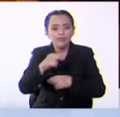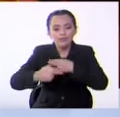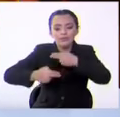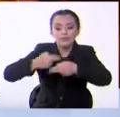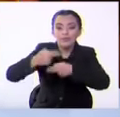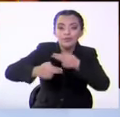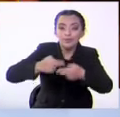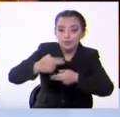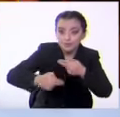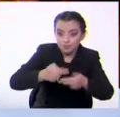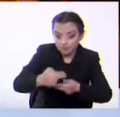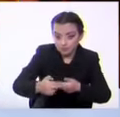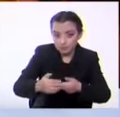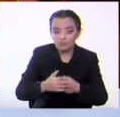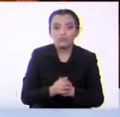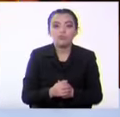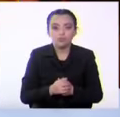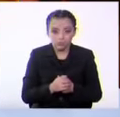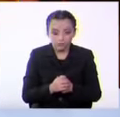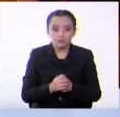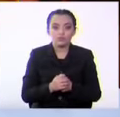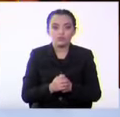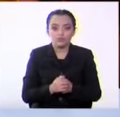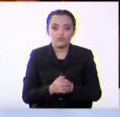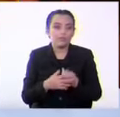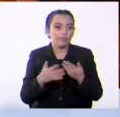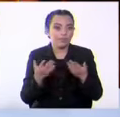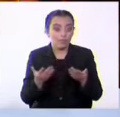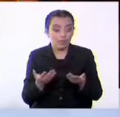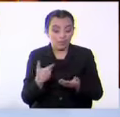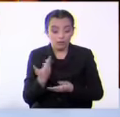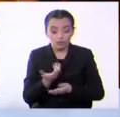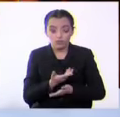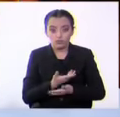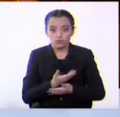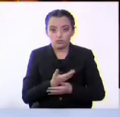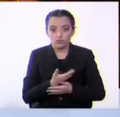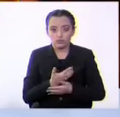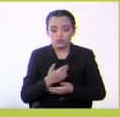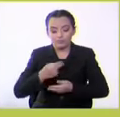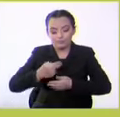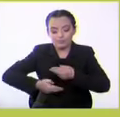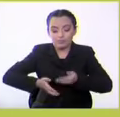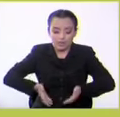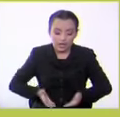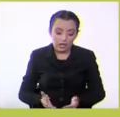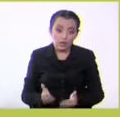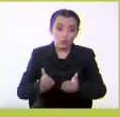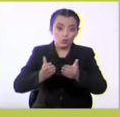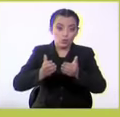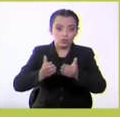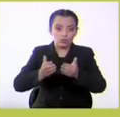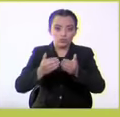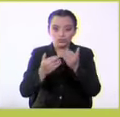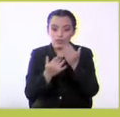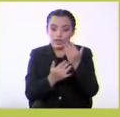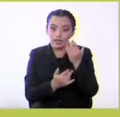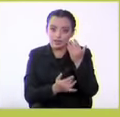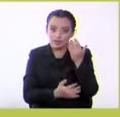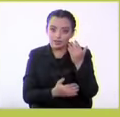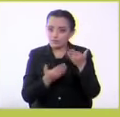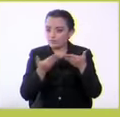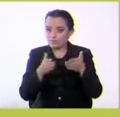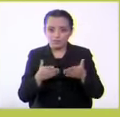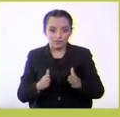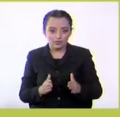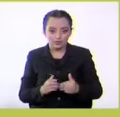porque uno delega o hereda estos alelos a su descendencia. Esto quiere decir, como ya te habrás dado